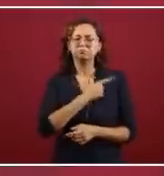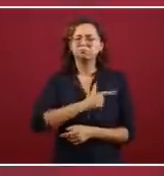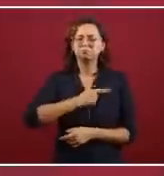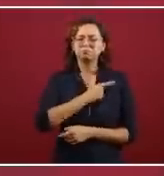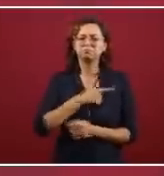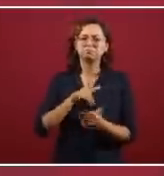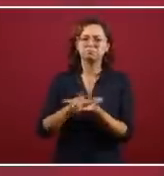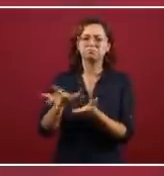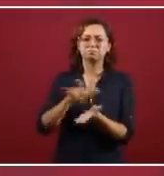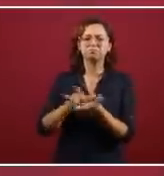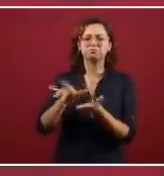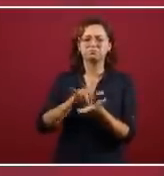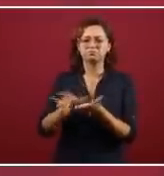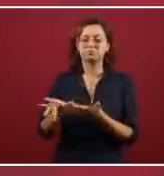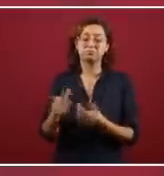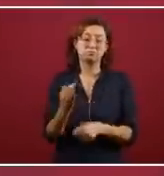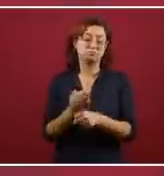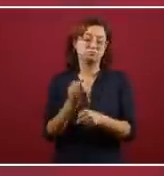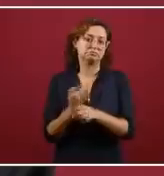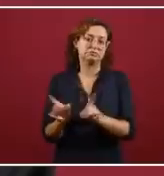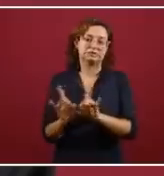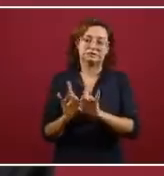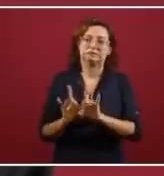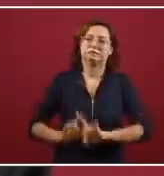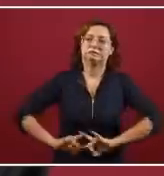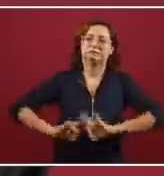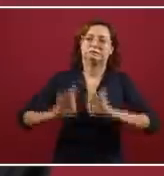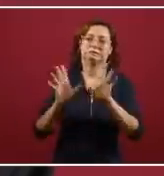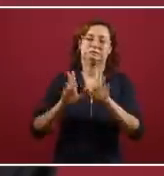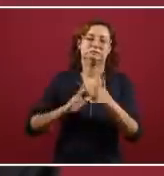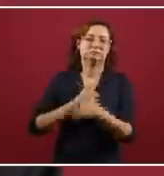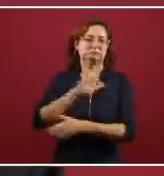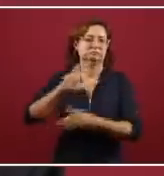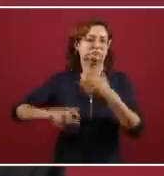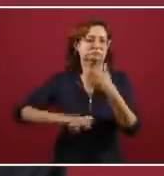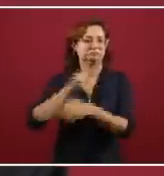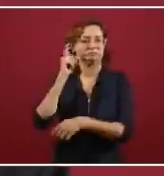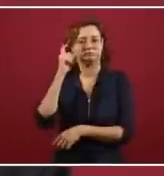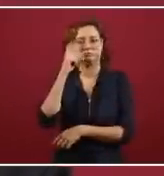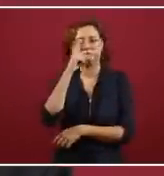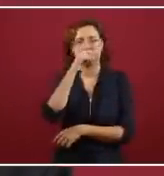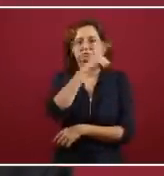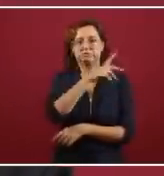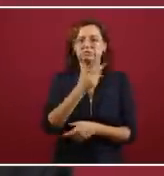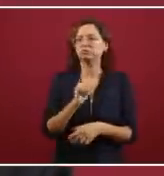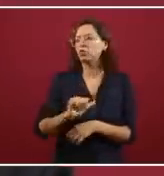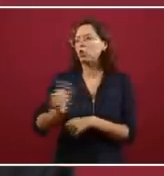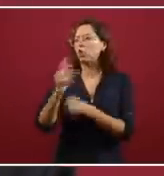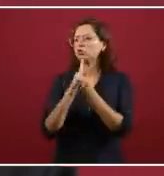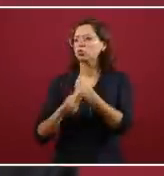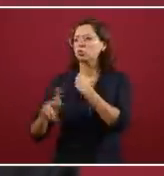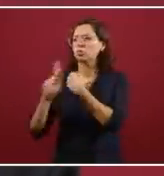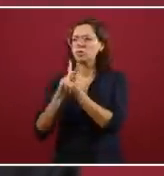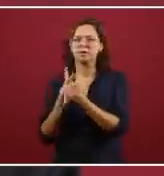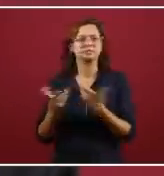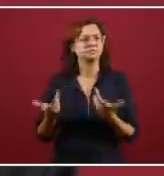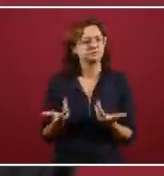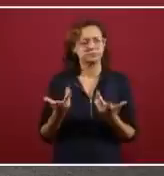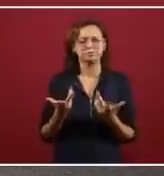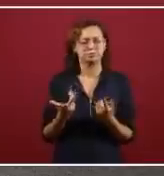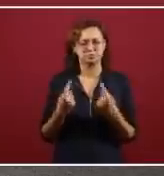en estos momentos difíciles, aún tratándose de otros países, de pueblos